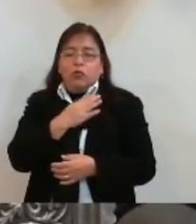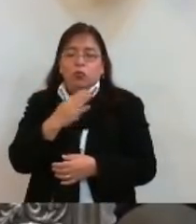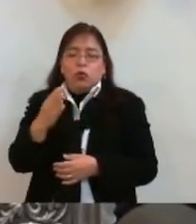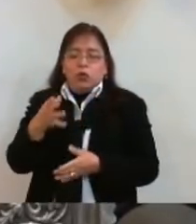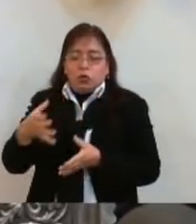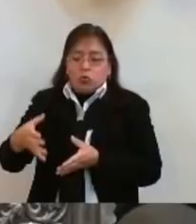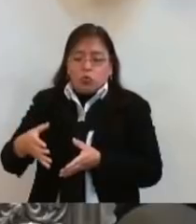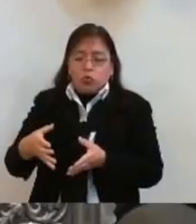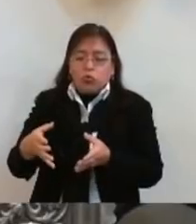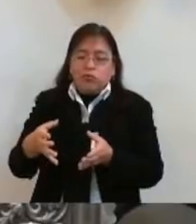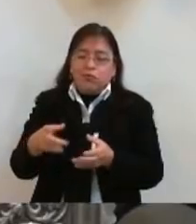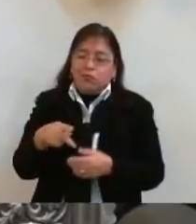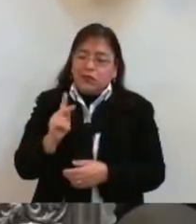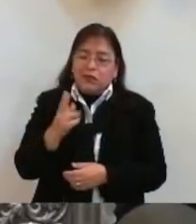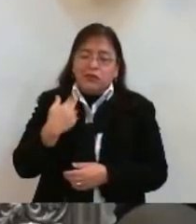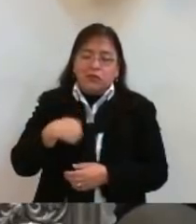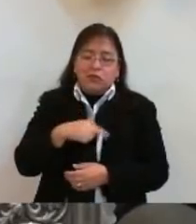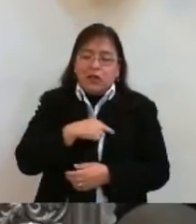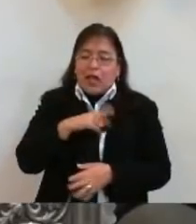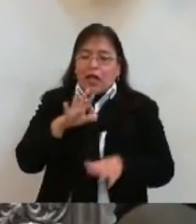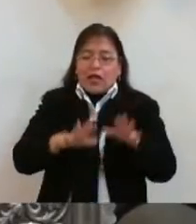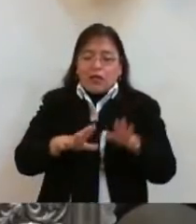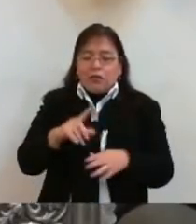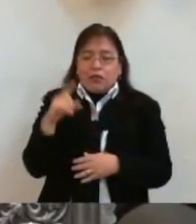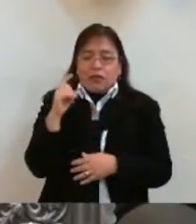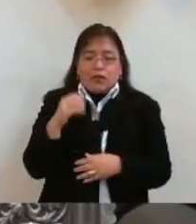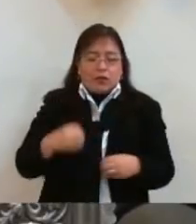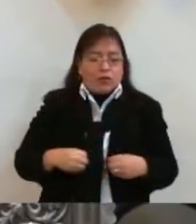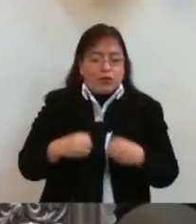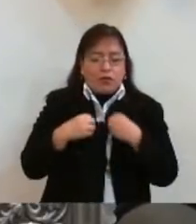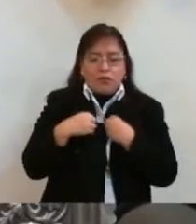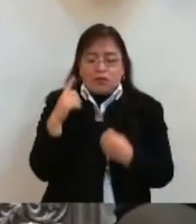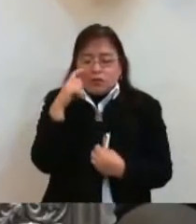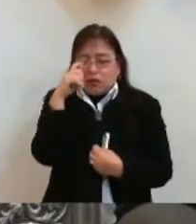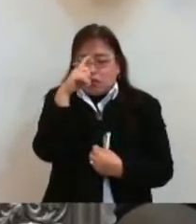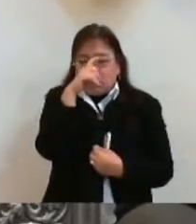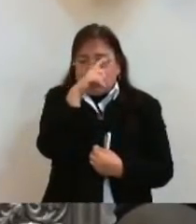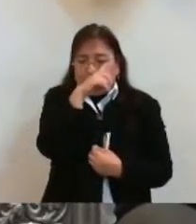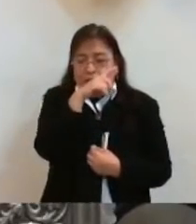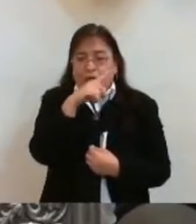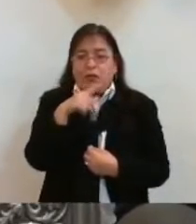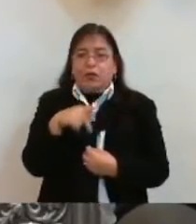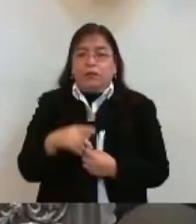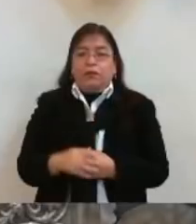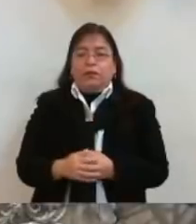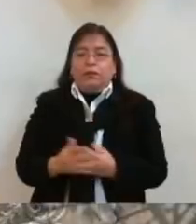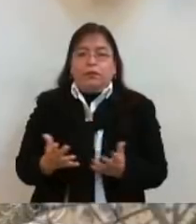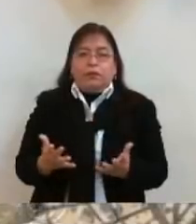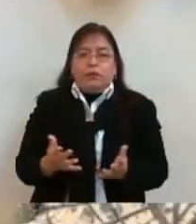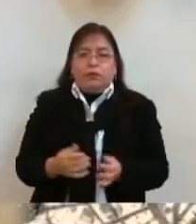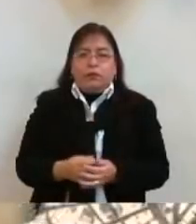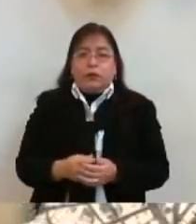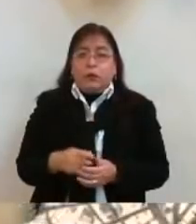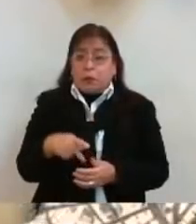tomar tragos amargos. Cristo en la cruz